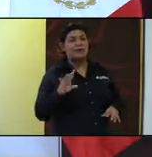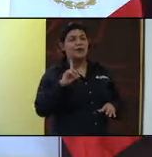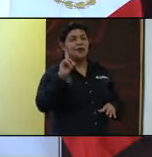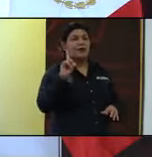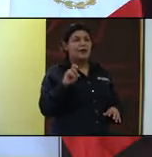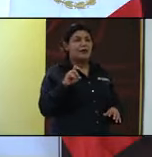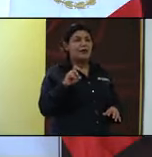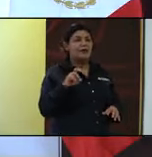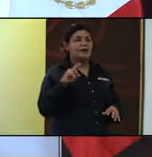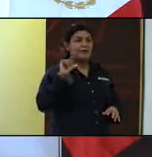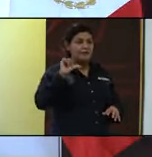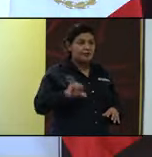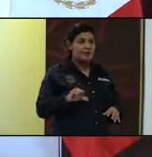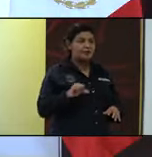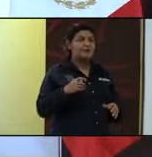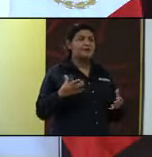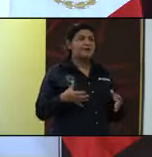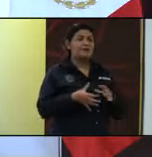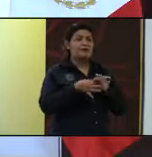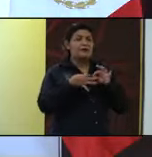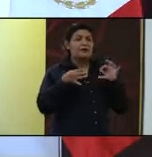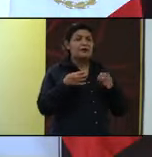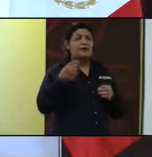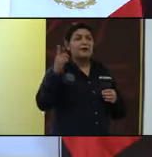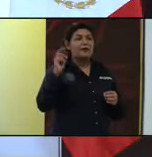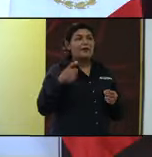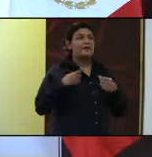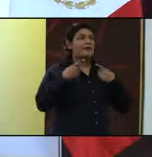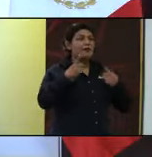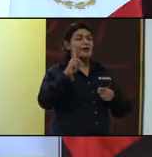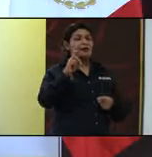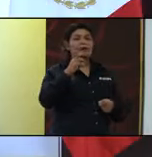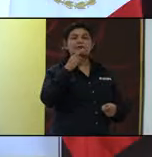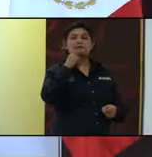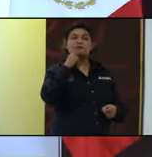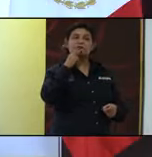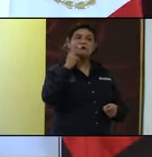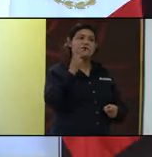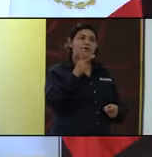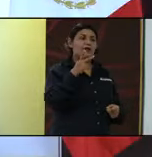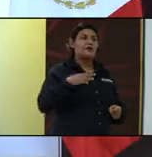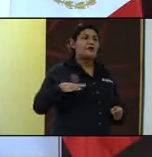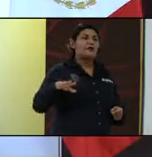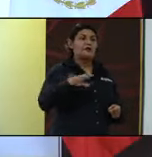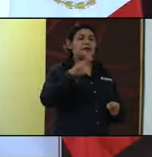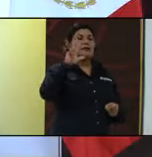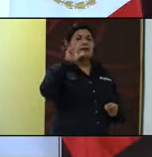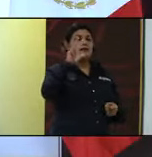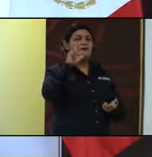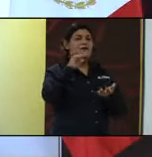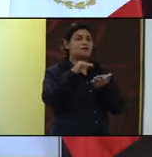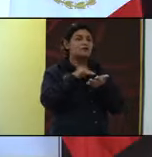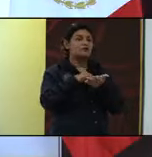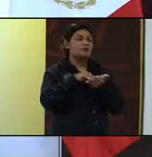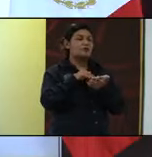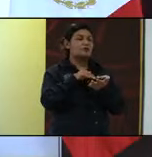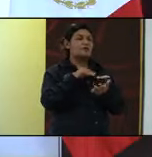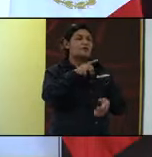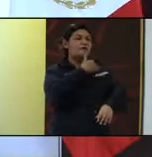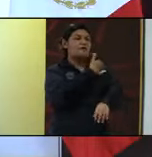agua, y con esta desincorporación vamos a darle agua en mejores condiciones a 18 mil familias de la